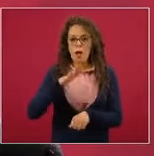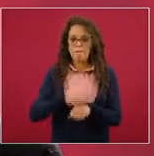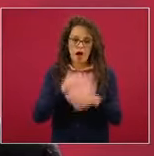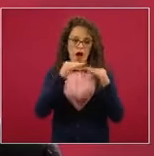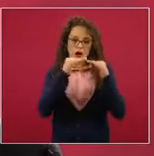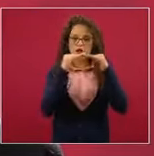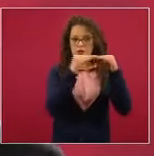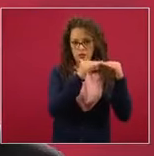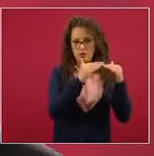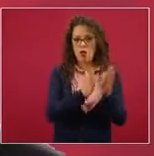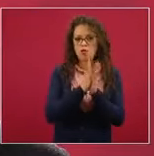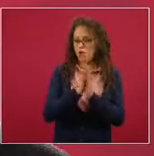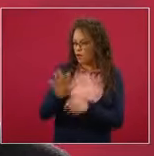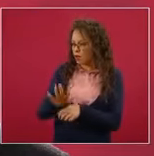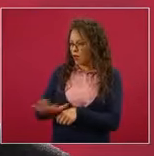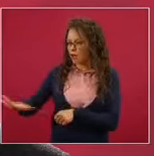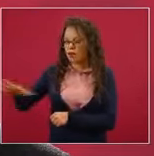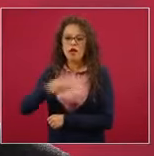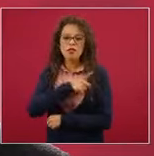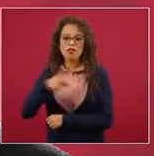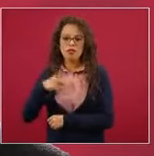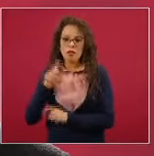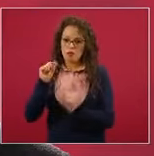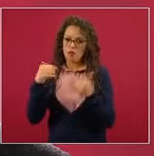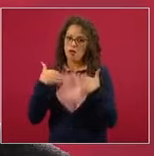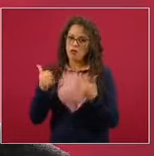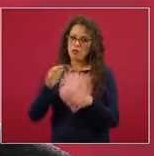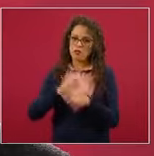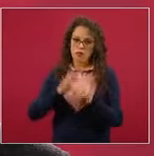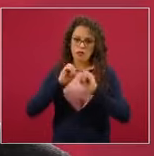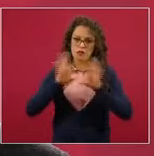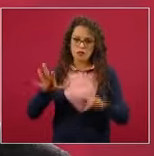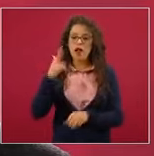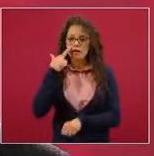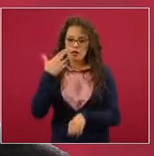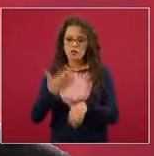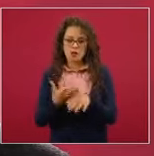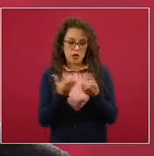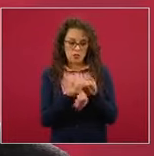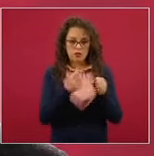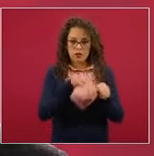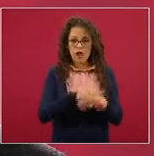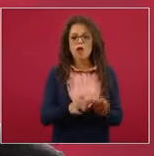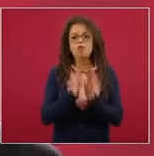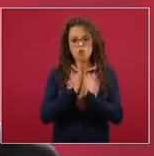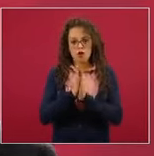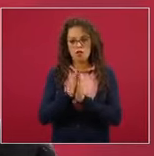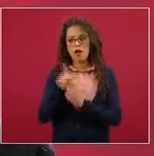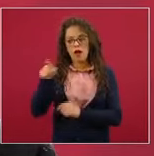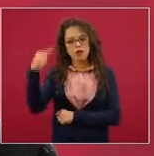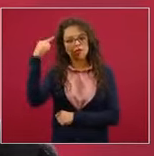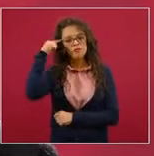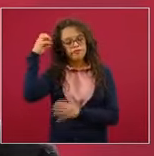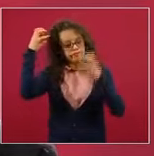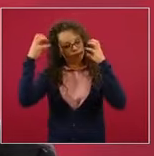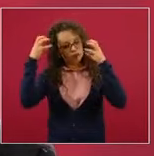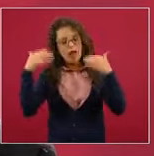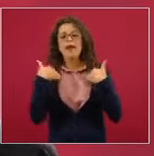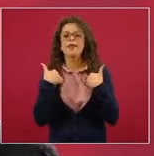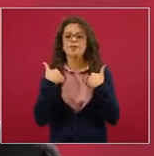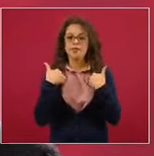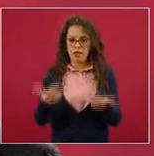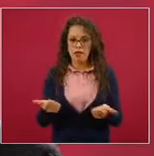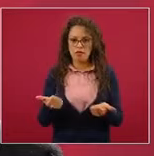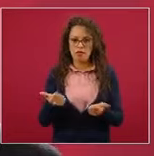un poquito de conciencia, un poquito de responsabilidad social. Analícenlo, analícenlo. Ojalá se persuadan